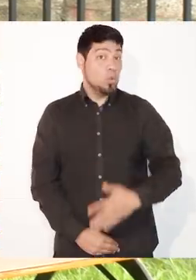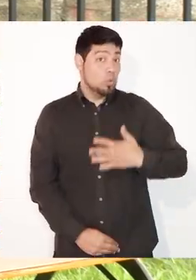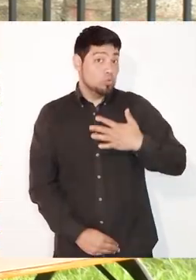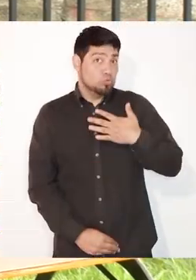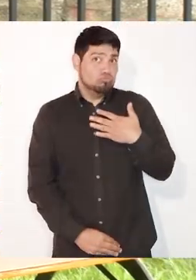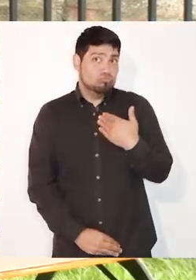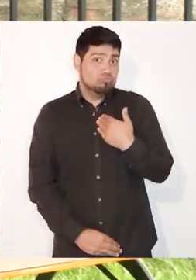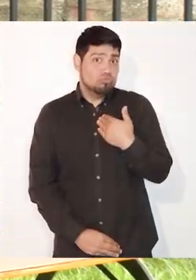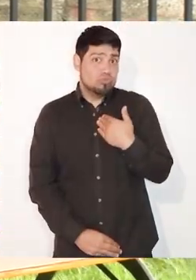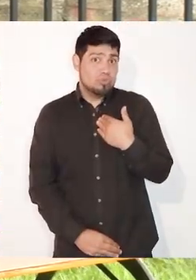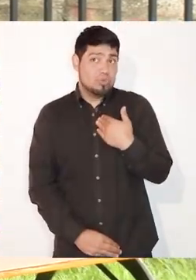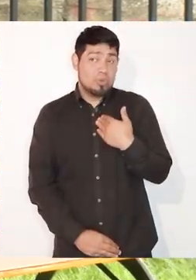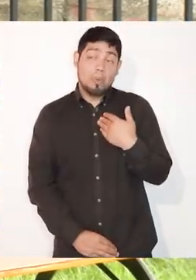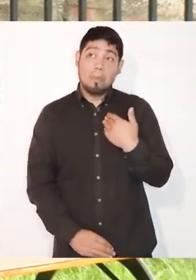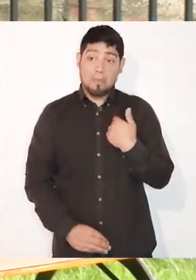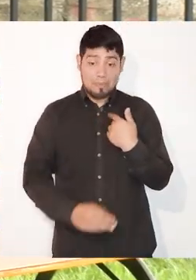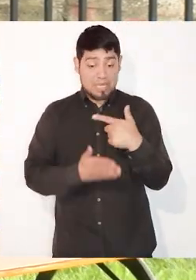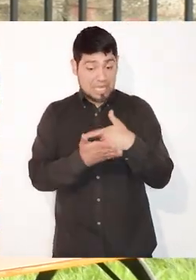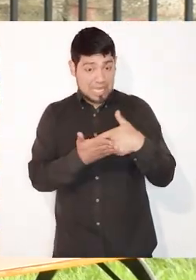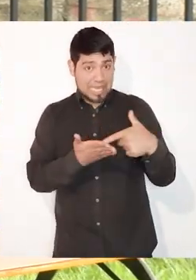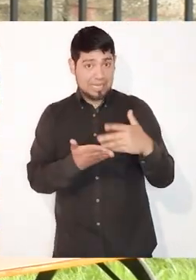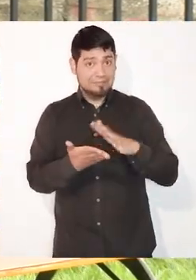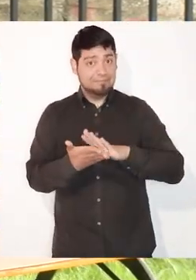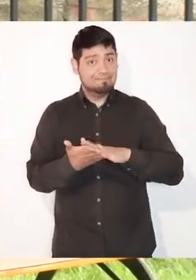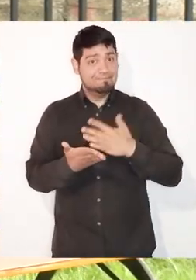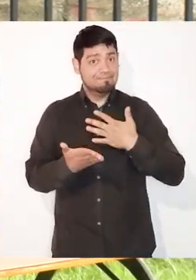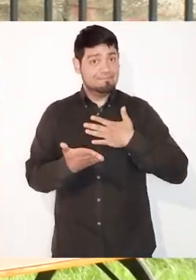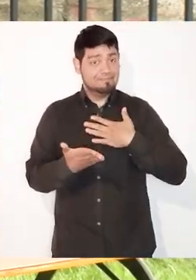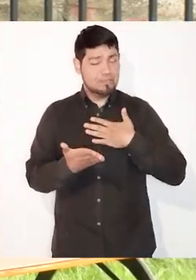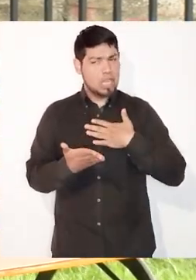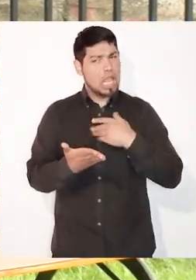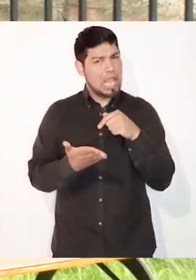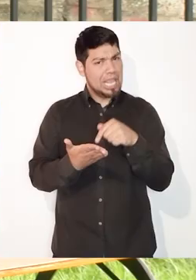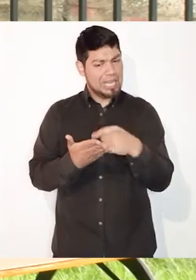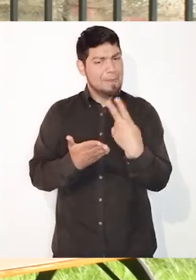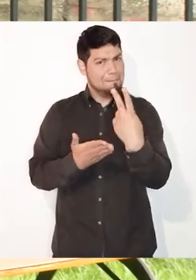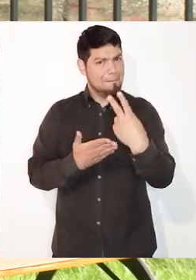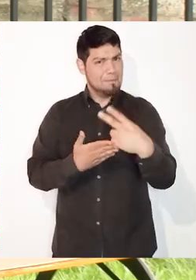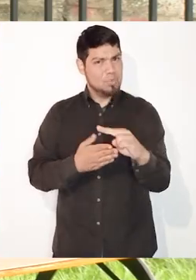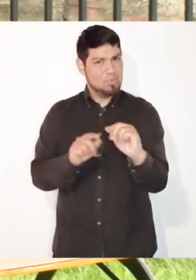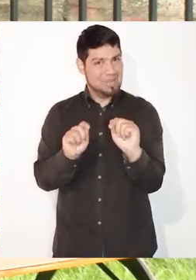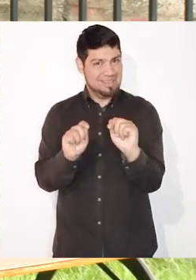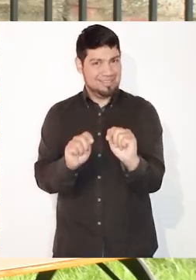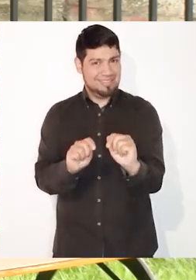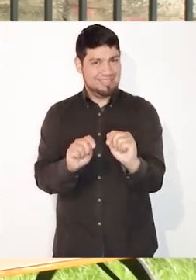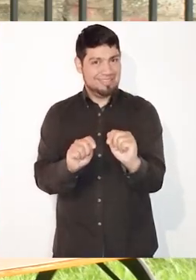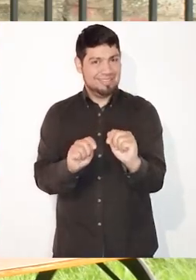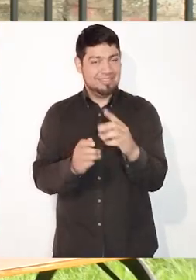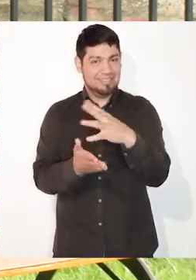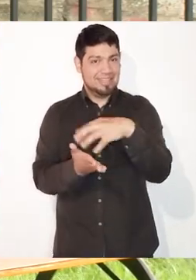Mi escritura yo diría que es una escritura territorial, fundamentalmente porque